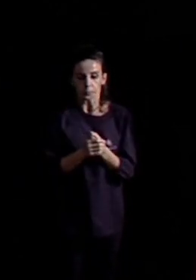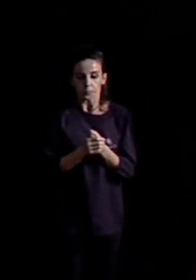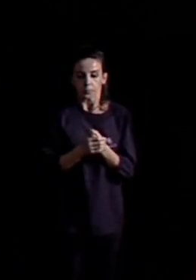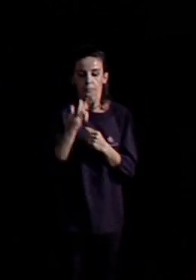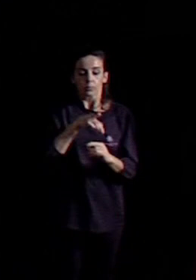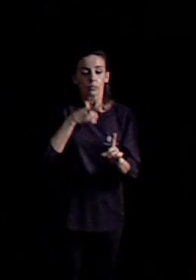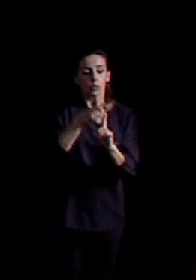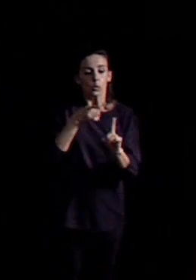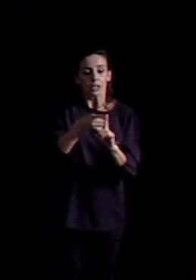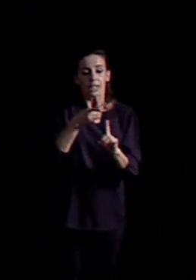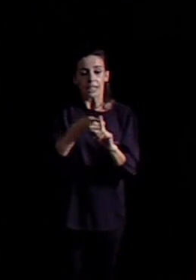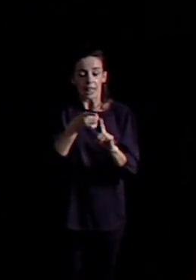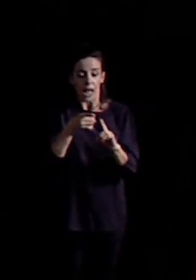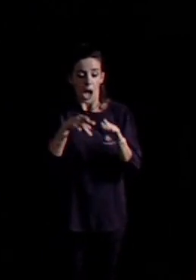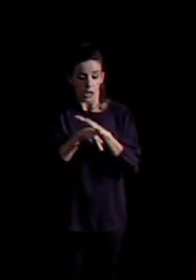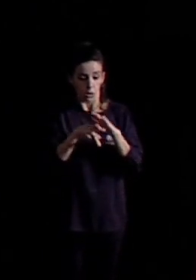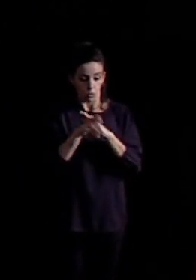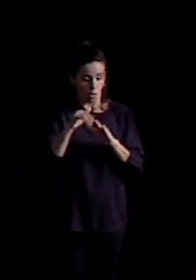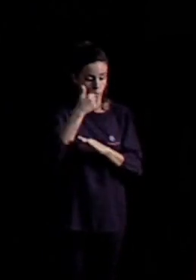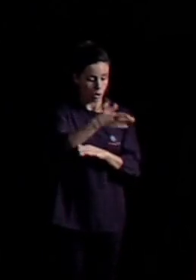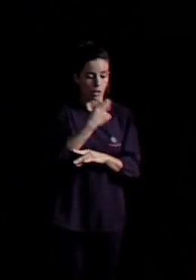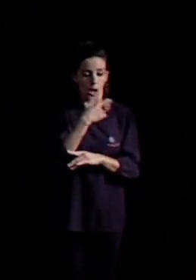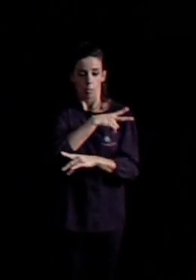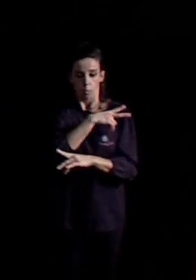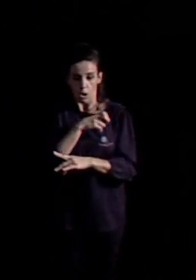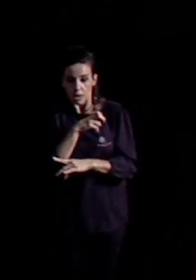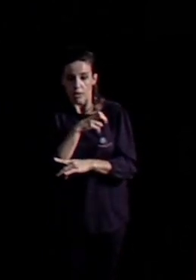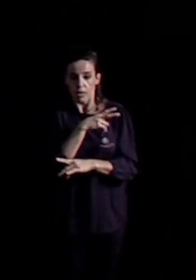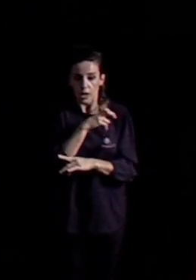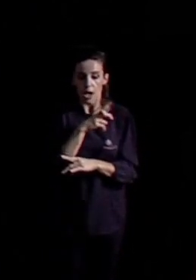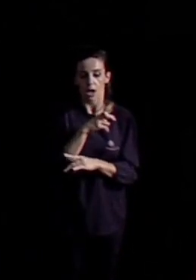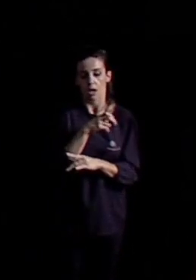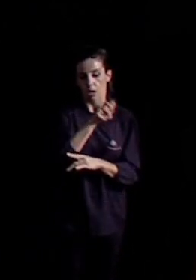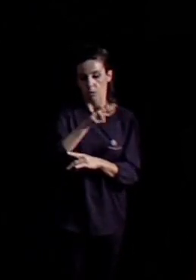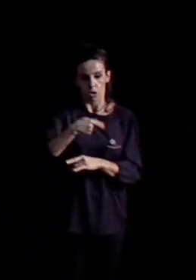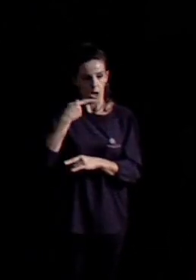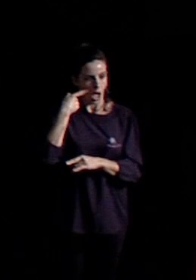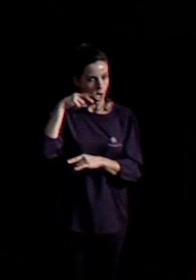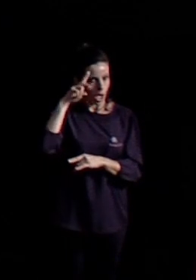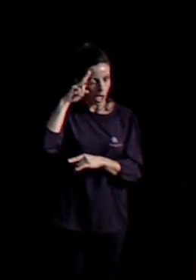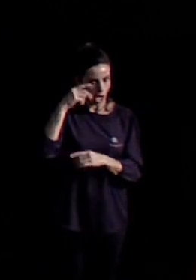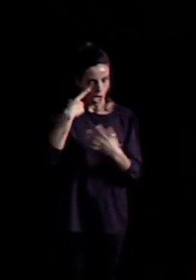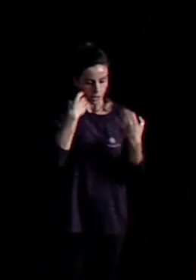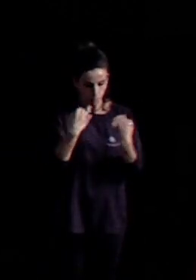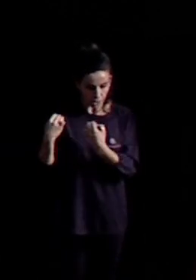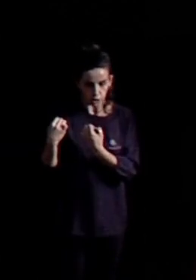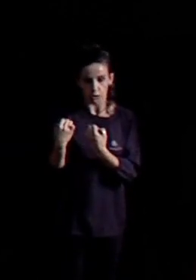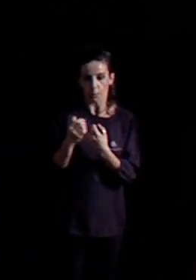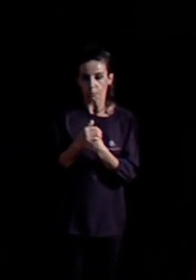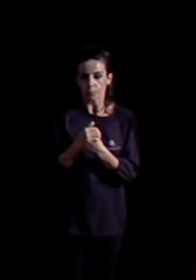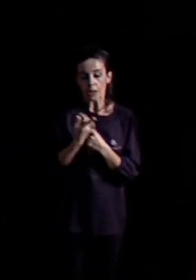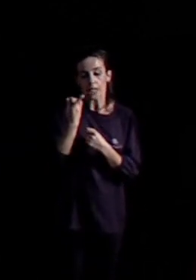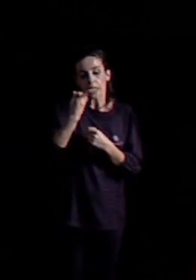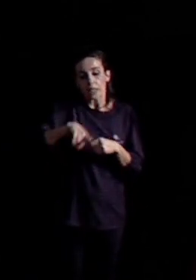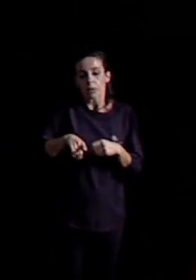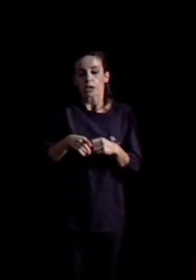los recursos externos que les he dicho, de policía, tanto el plan director como el ciberexperto, y mantener, dentro de lo que